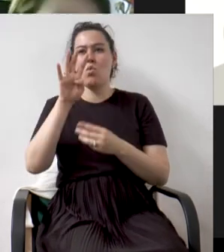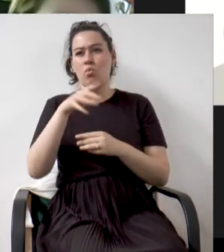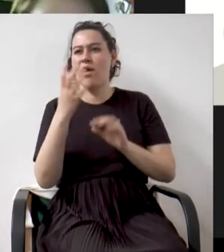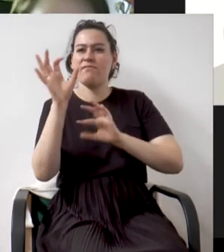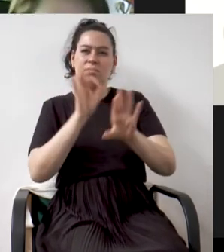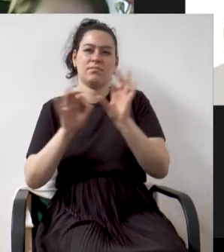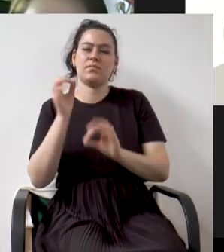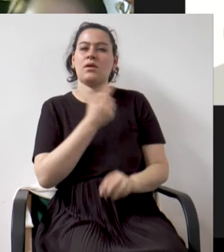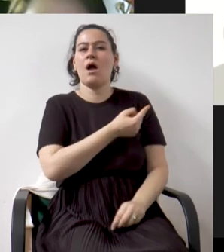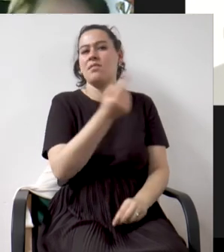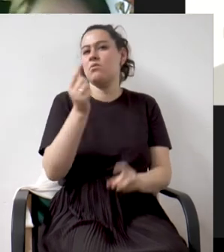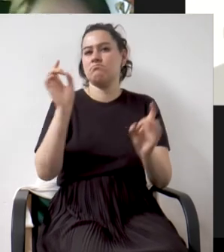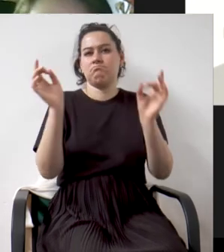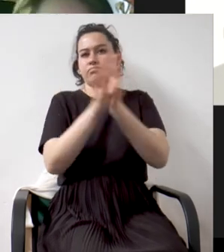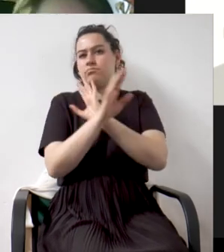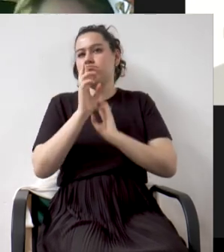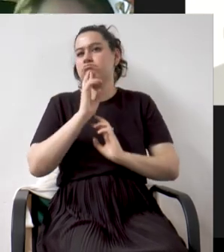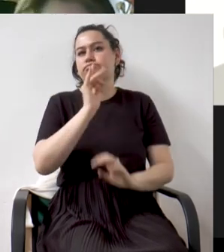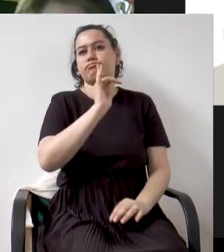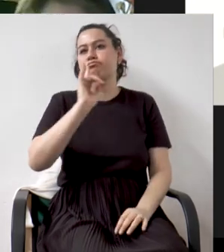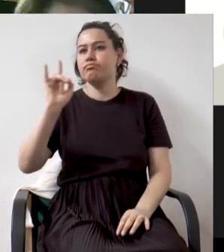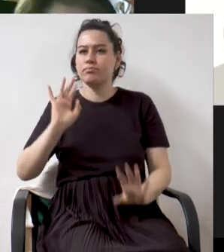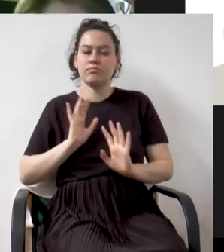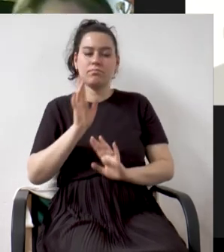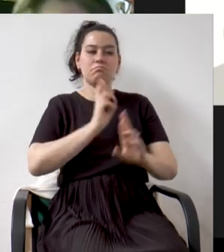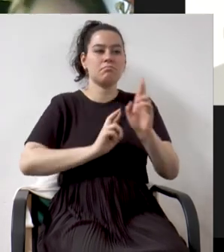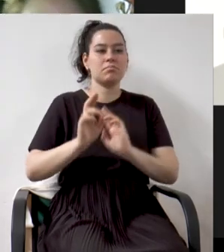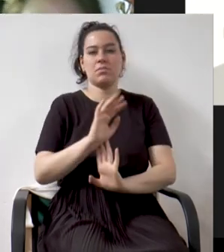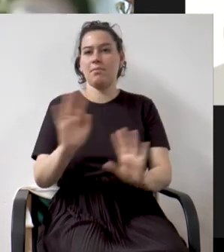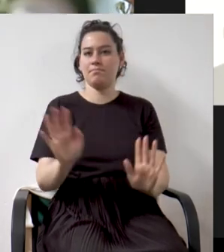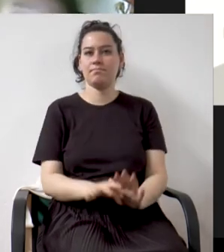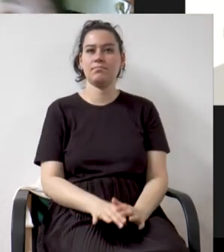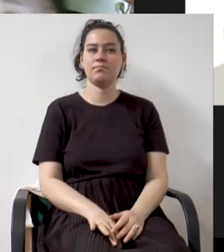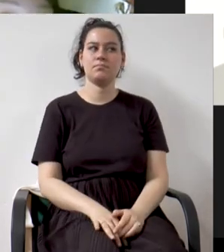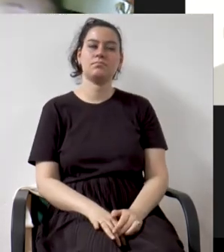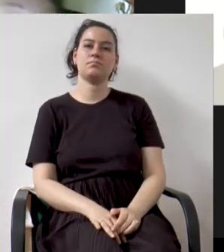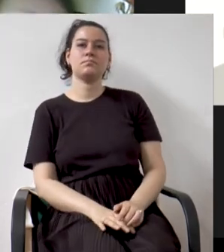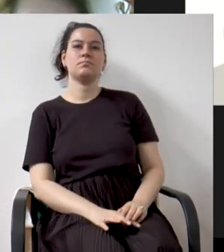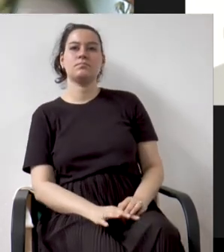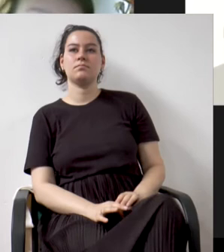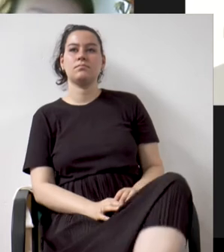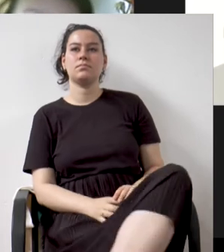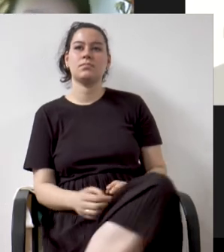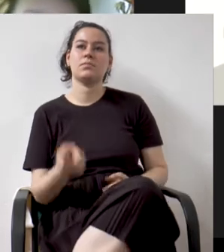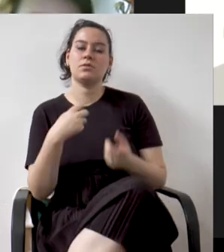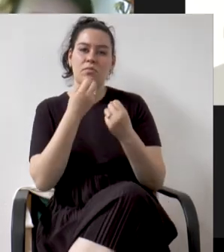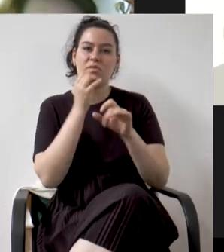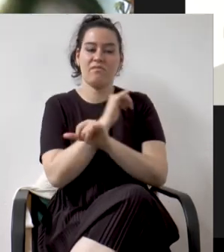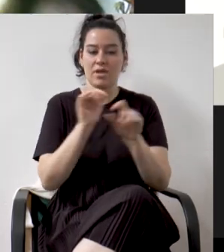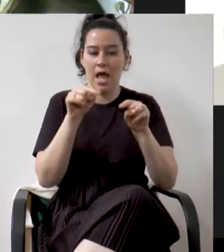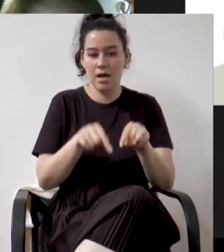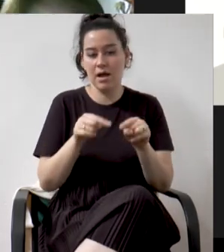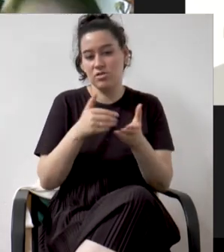Bien, cada uno lo resolvió de su manera y de esa forma salió. La reglamentación vendrá después. Así que bueno, dejo por acá, si me